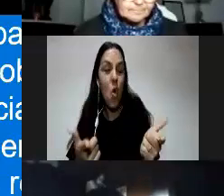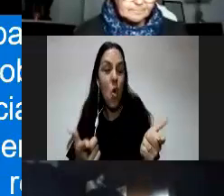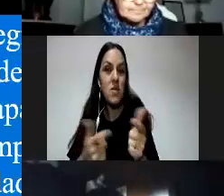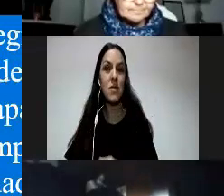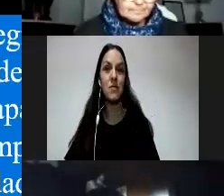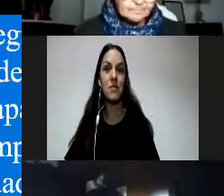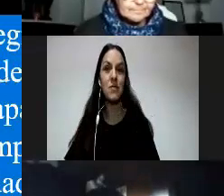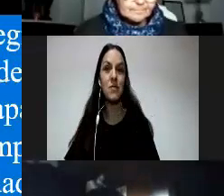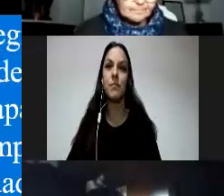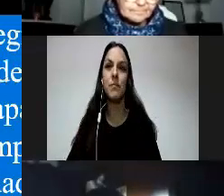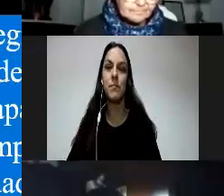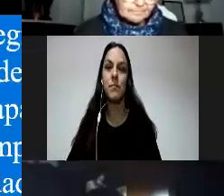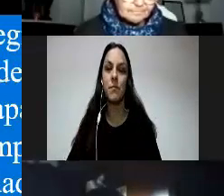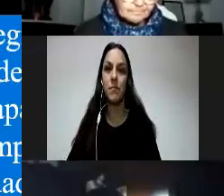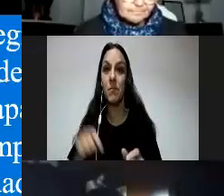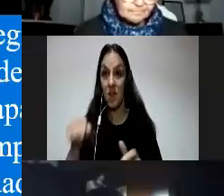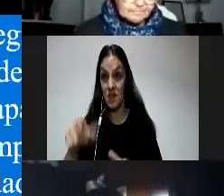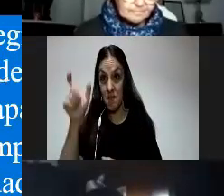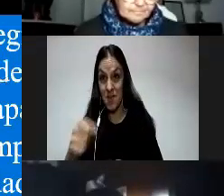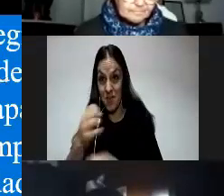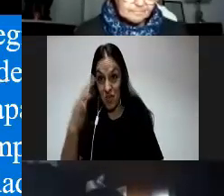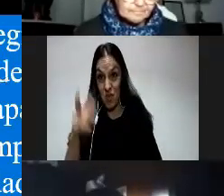Von Jhering lo que